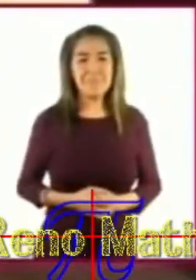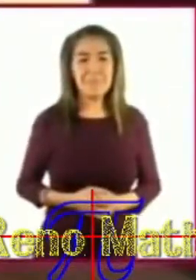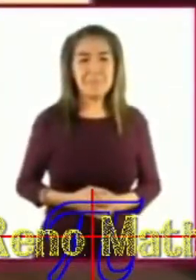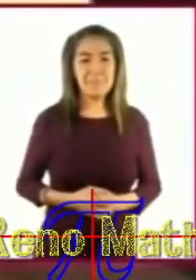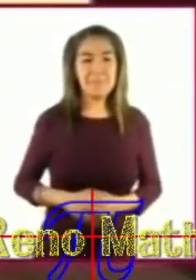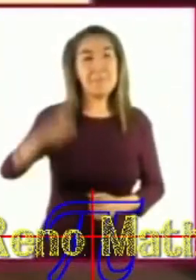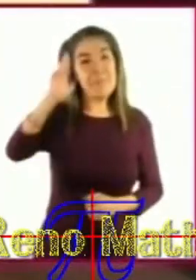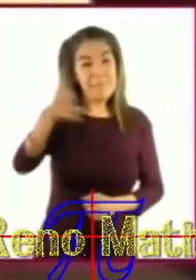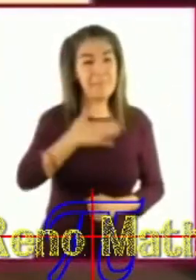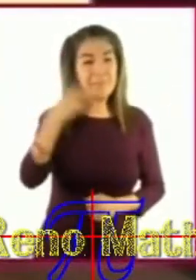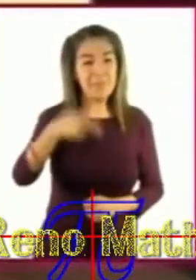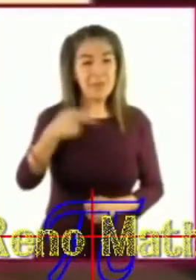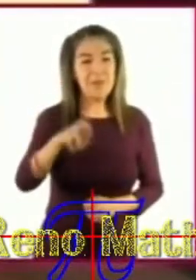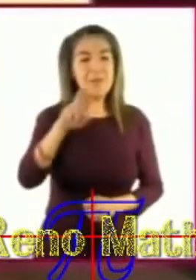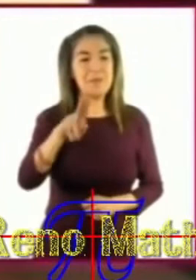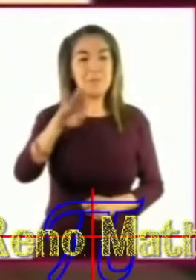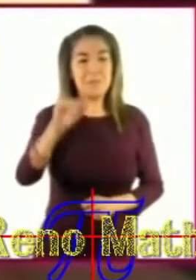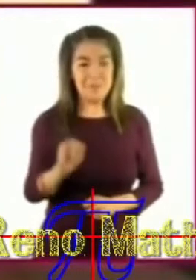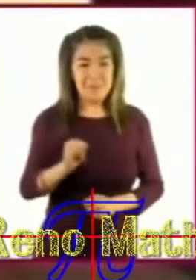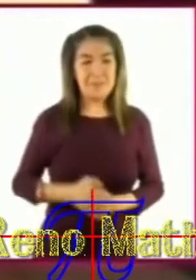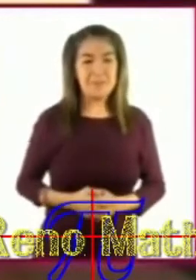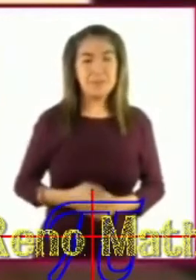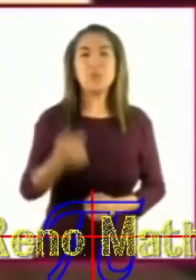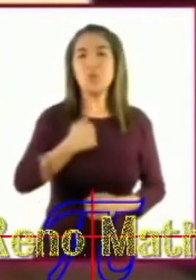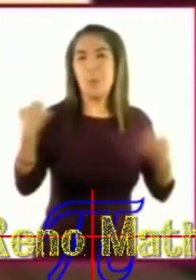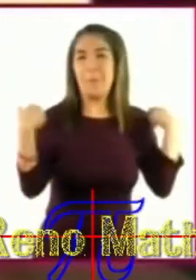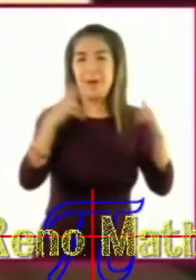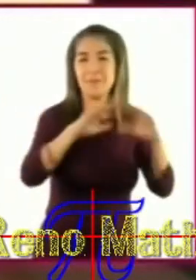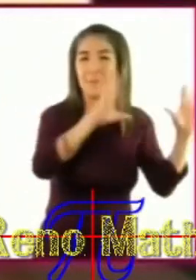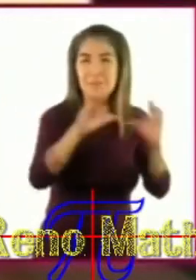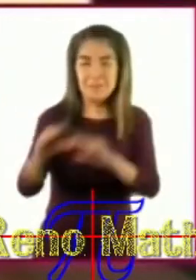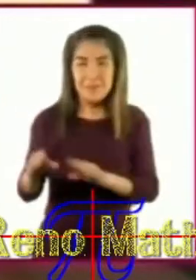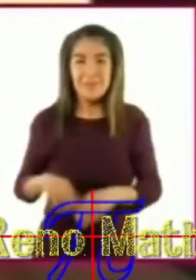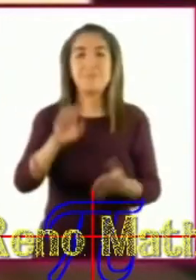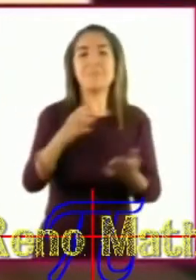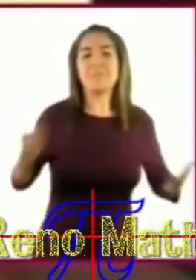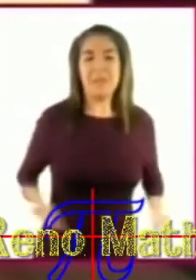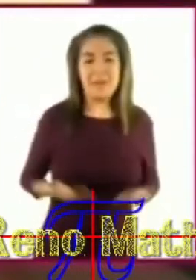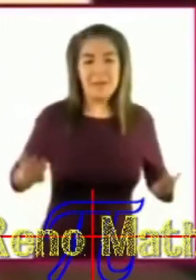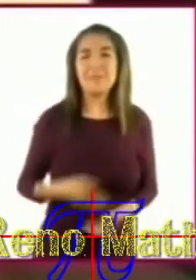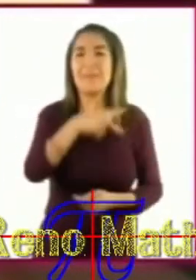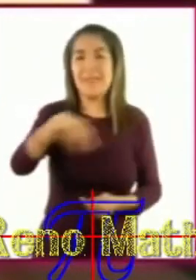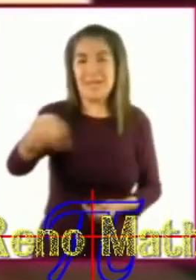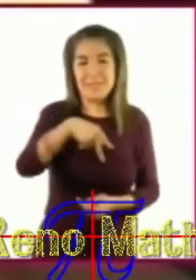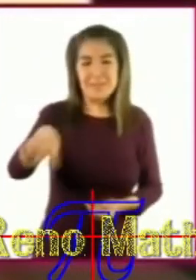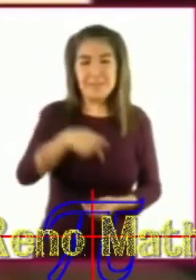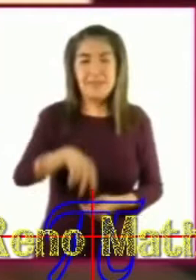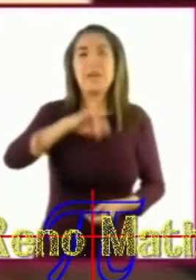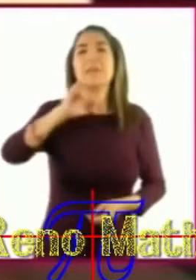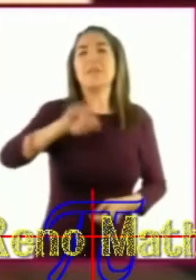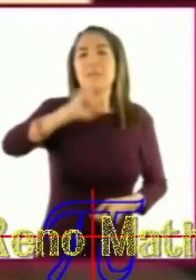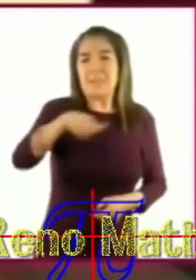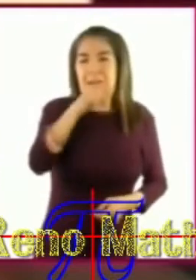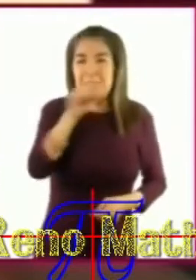Hola, mi nombre es Rubí Amir Guerra Martínez. Soy coreógrafa, docente y bailarina de danza folclórica, de jazz y de bailes